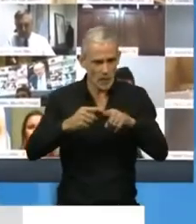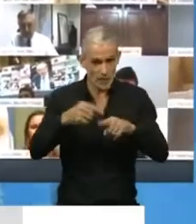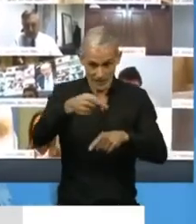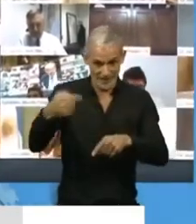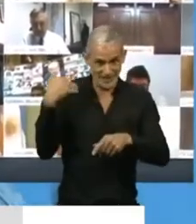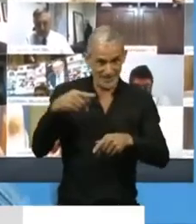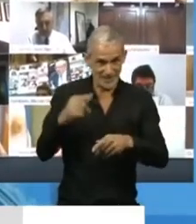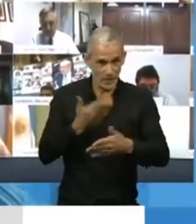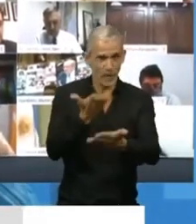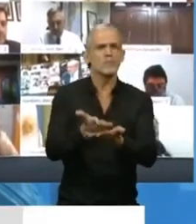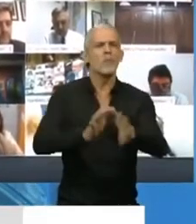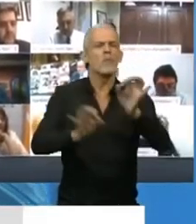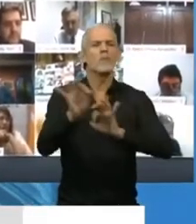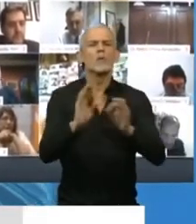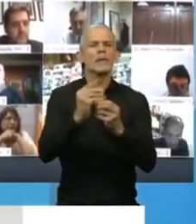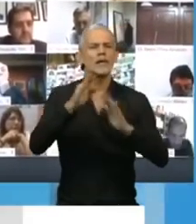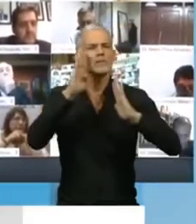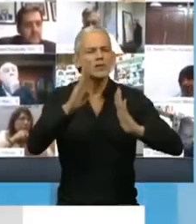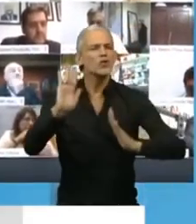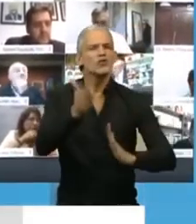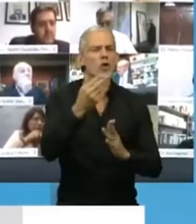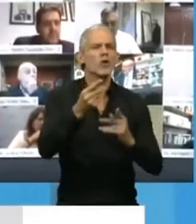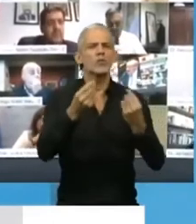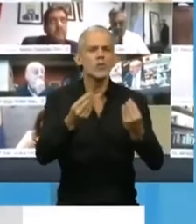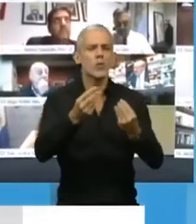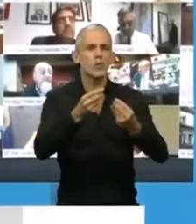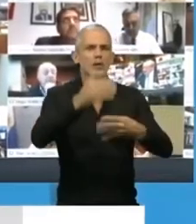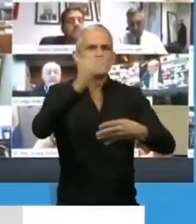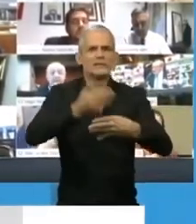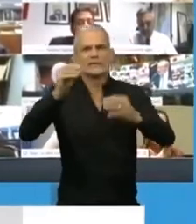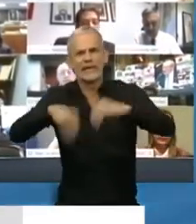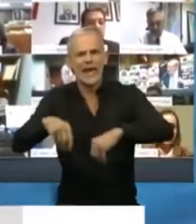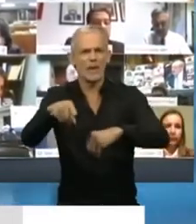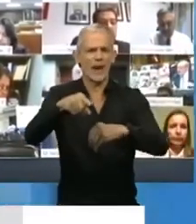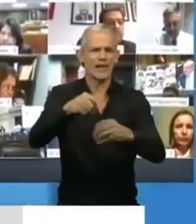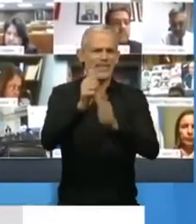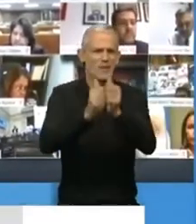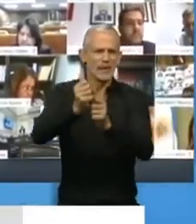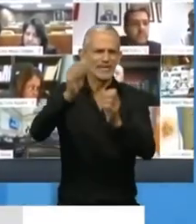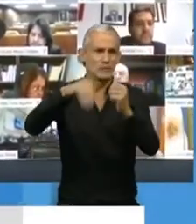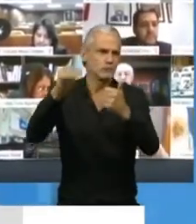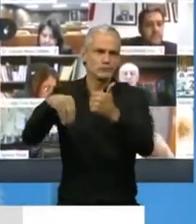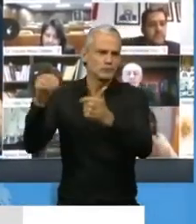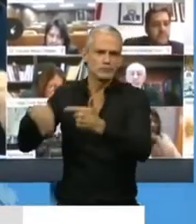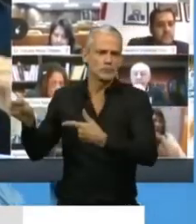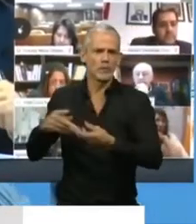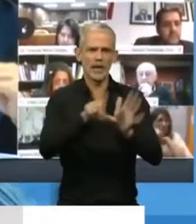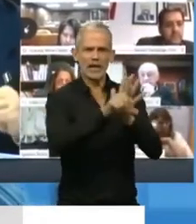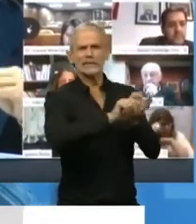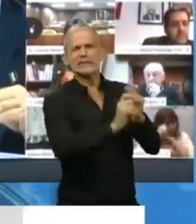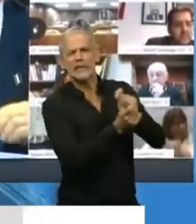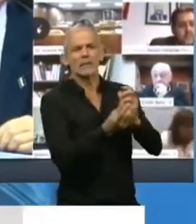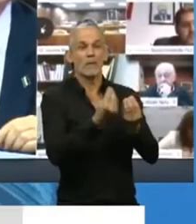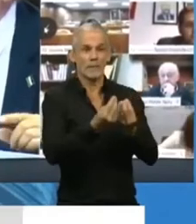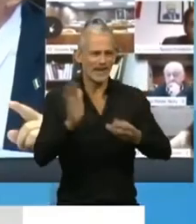semana un proyecto para atender todas las situaciones de concursos y quiebras especiales en una modificación a la ley para contemplar